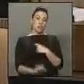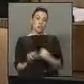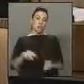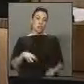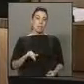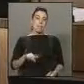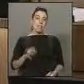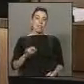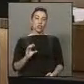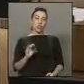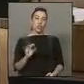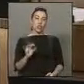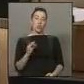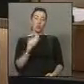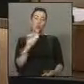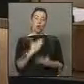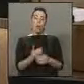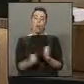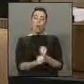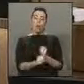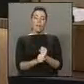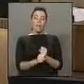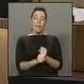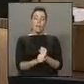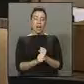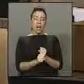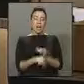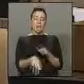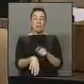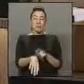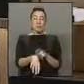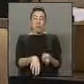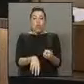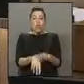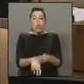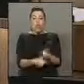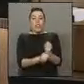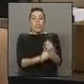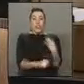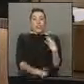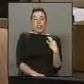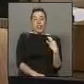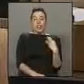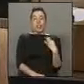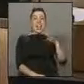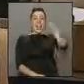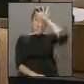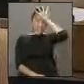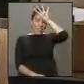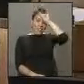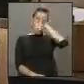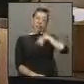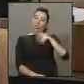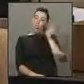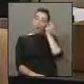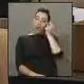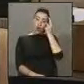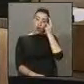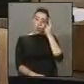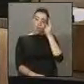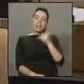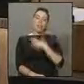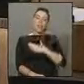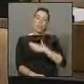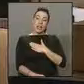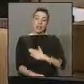de culto cuando éste se desempeña también como trabajador dependiente. El pueblo evangélico así lo entiende y así lo